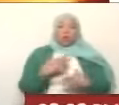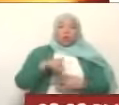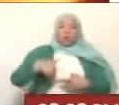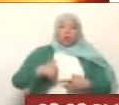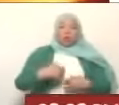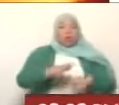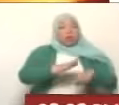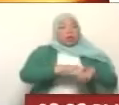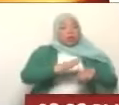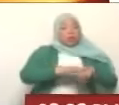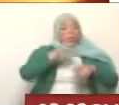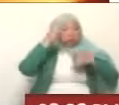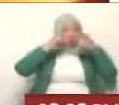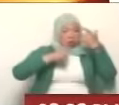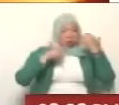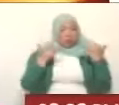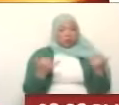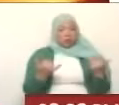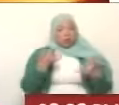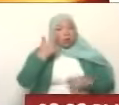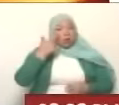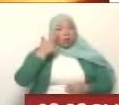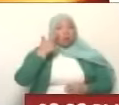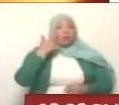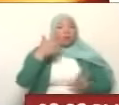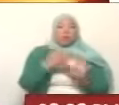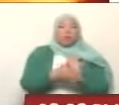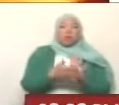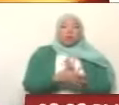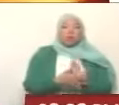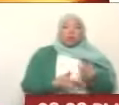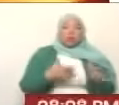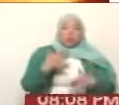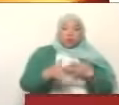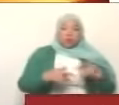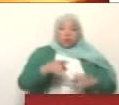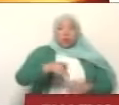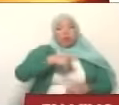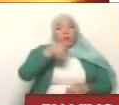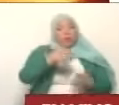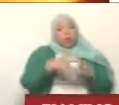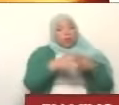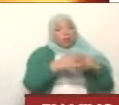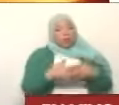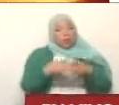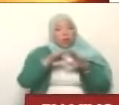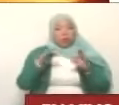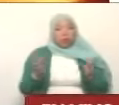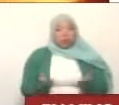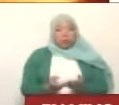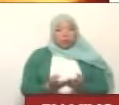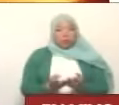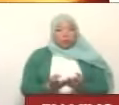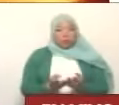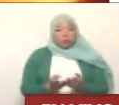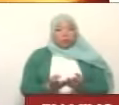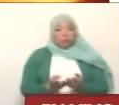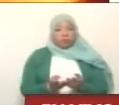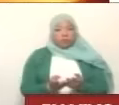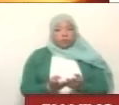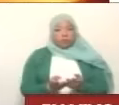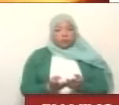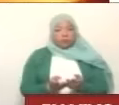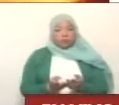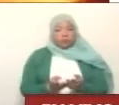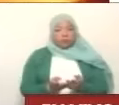llamados de atención, de alerta, sobre el declive del poder estadounidense en el mundo. En